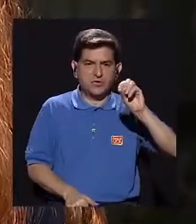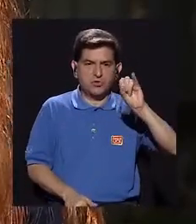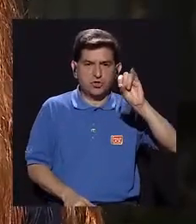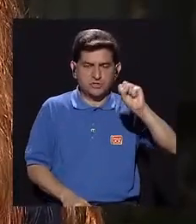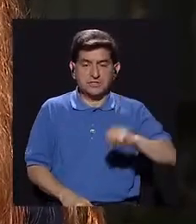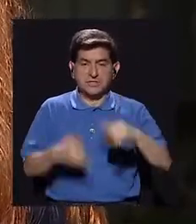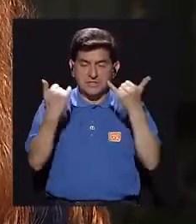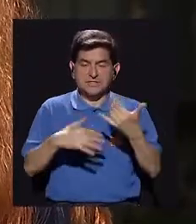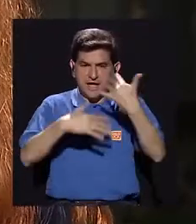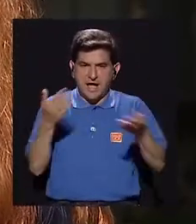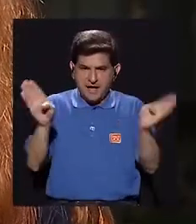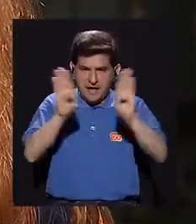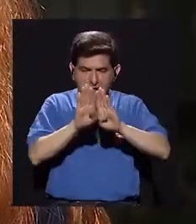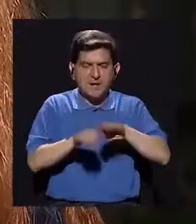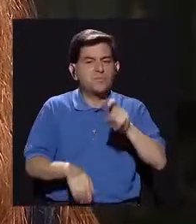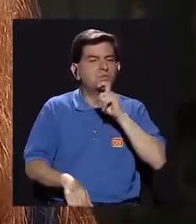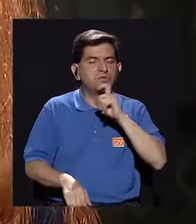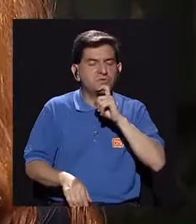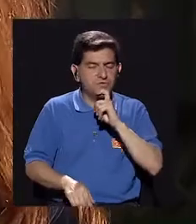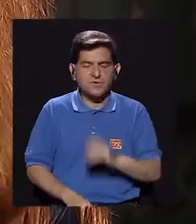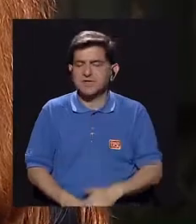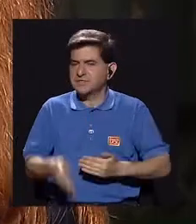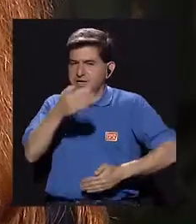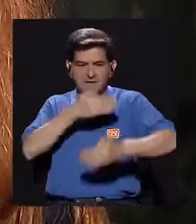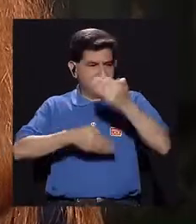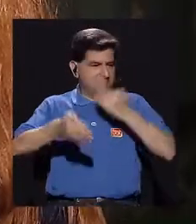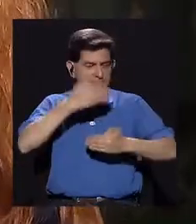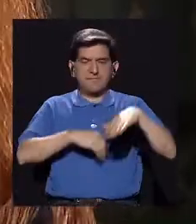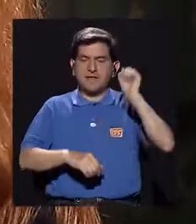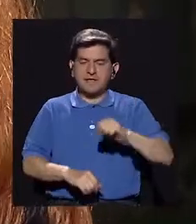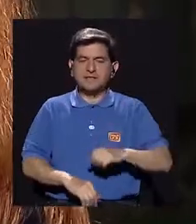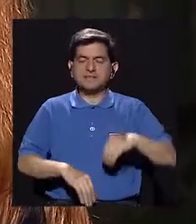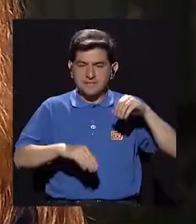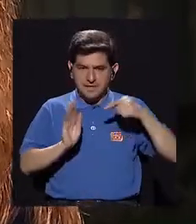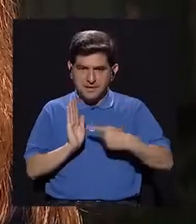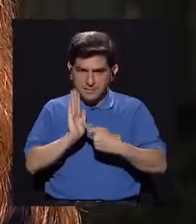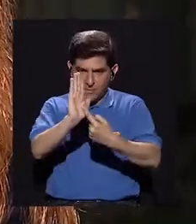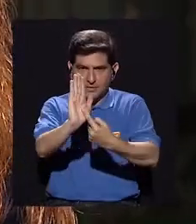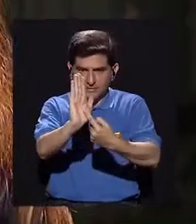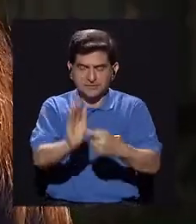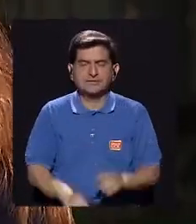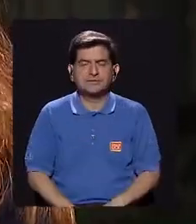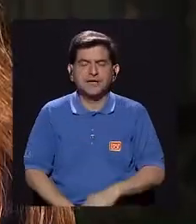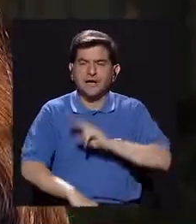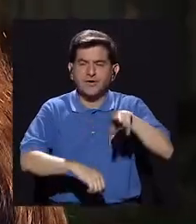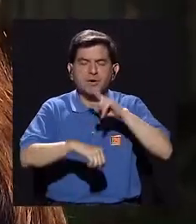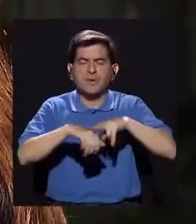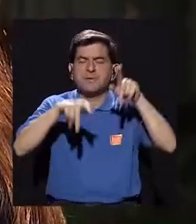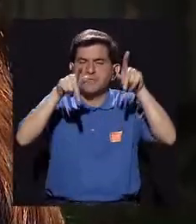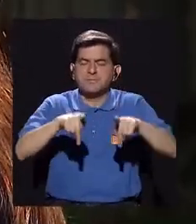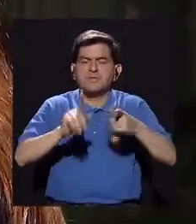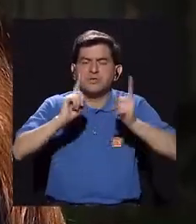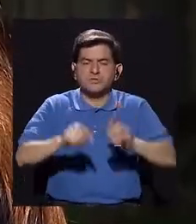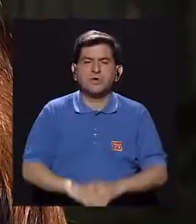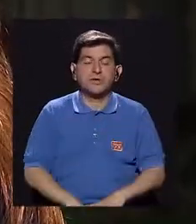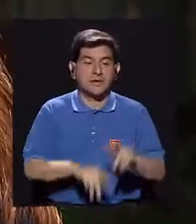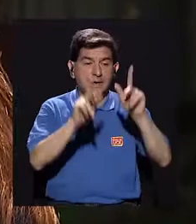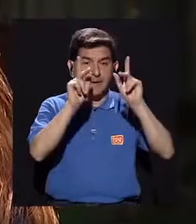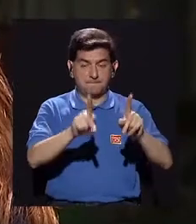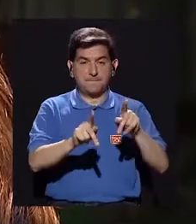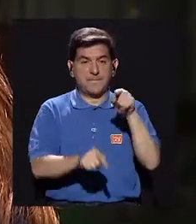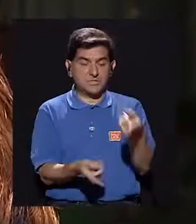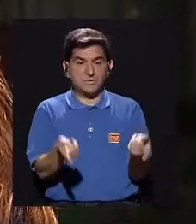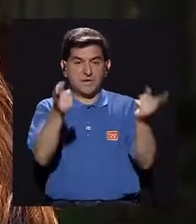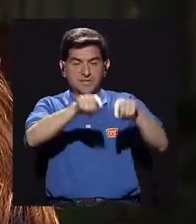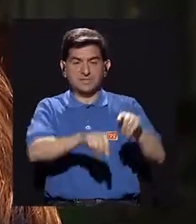tenemos fibrosis, es difícil revertirlo. Y entonces ahí sí vienen las manifestaciones. Típico de un cirrótico. Entonces es un